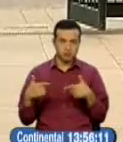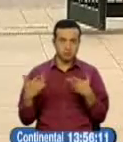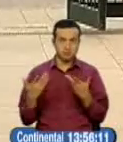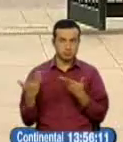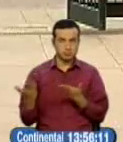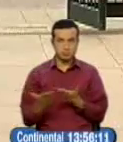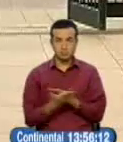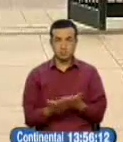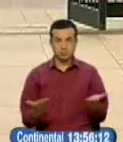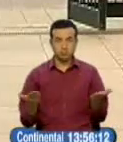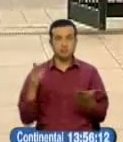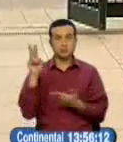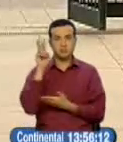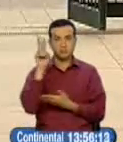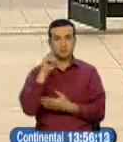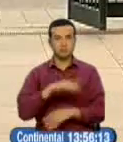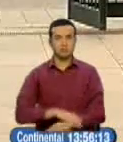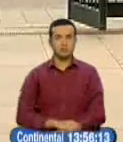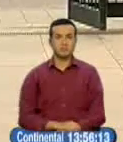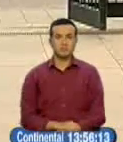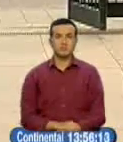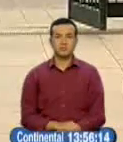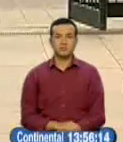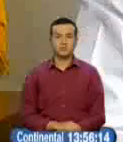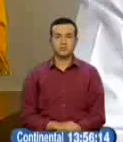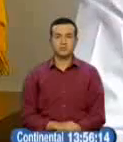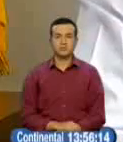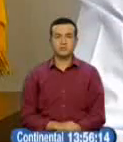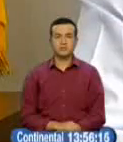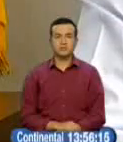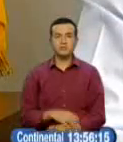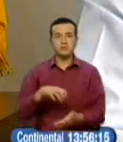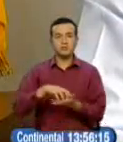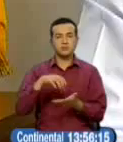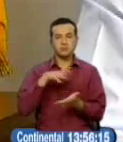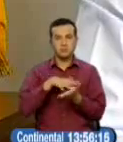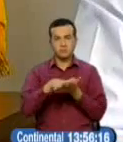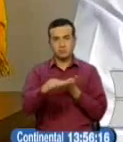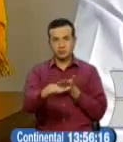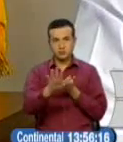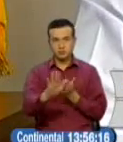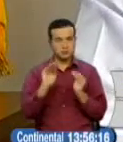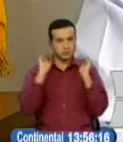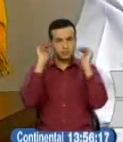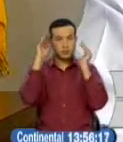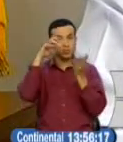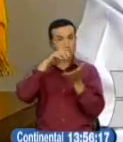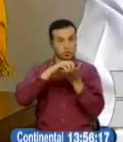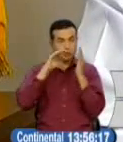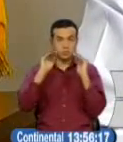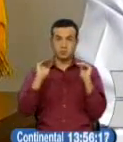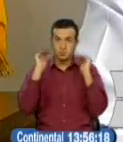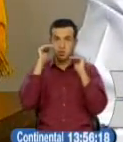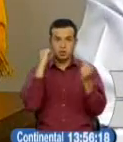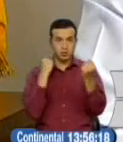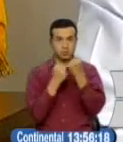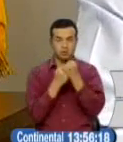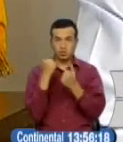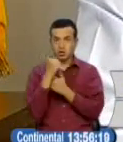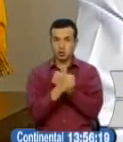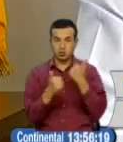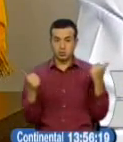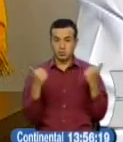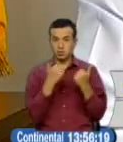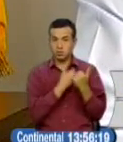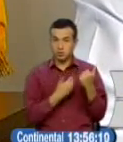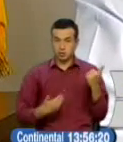de la República este viernes. La provincia de Los Ríos se destacó como una de las provincias de mayor apoyo al binomio.